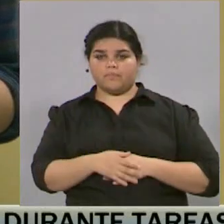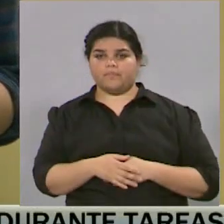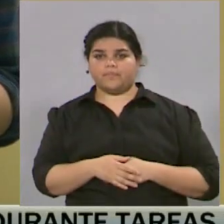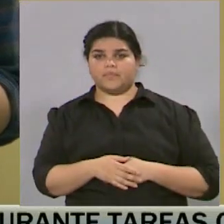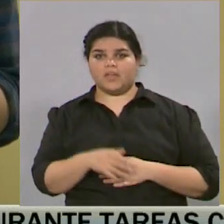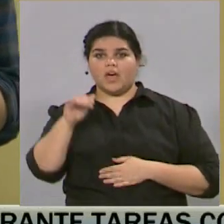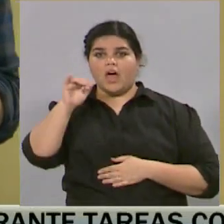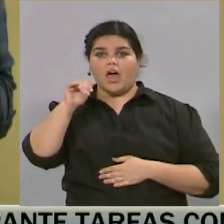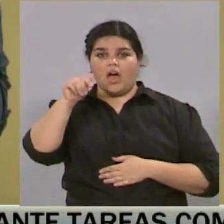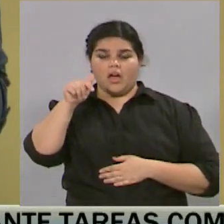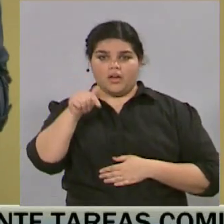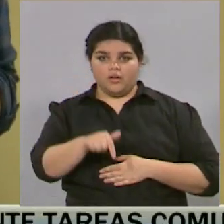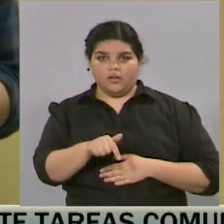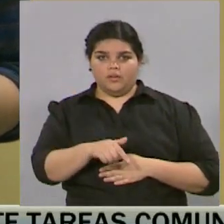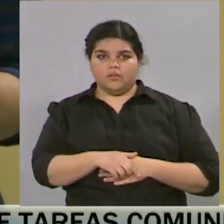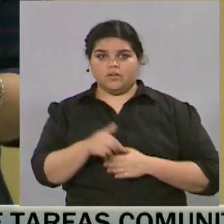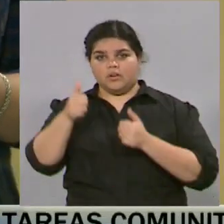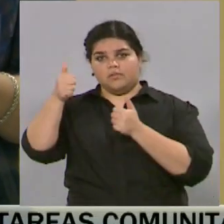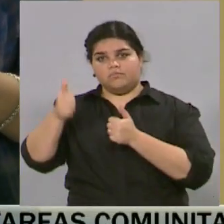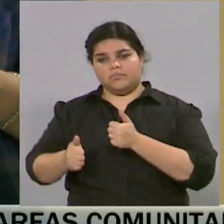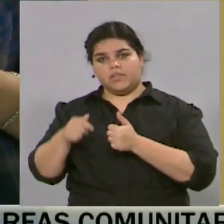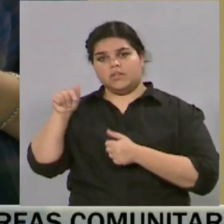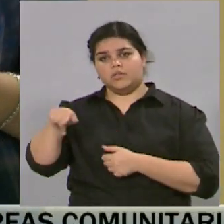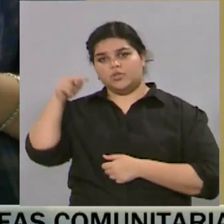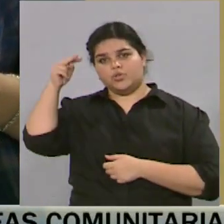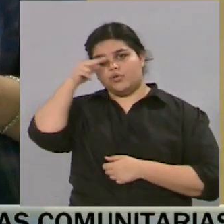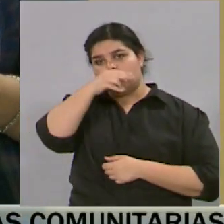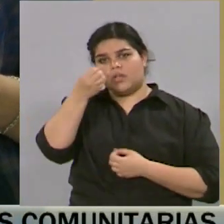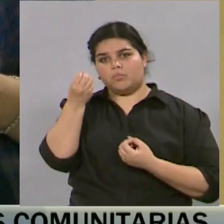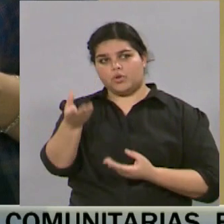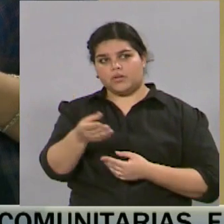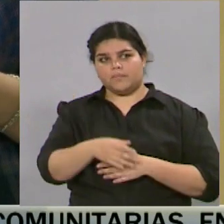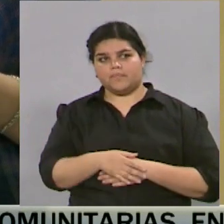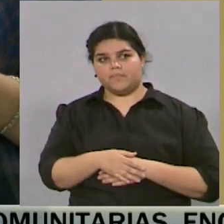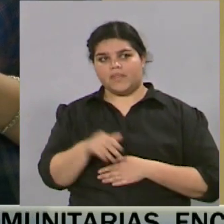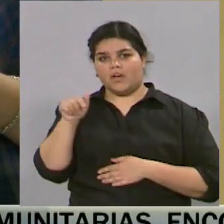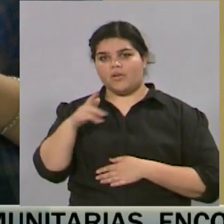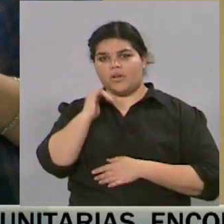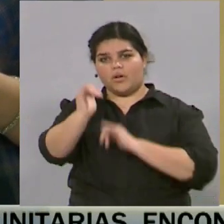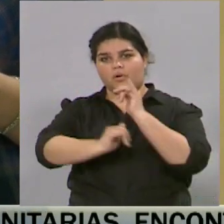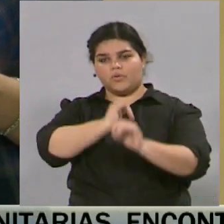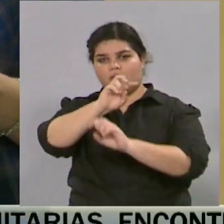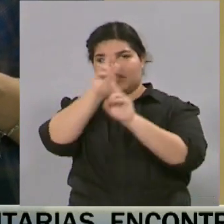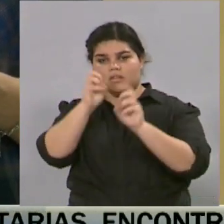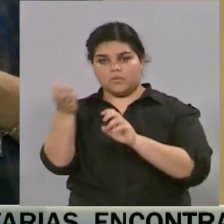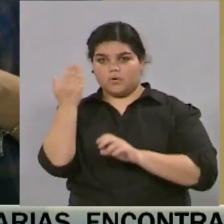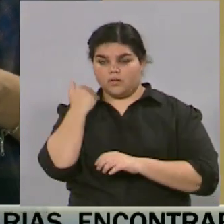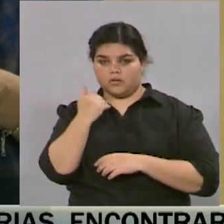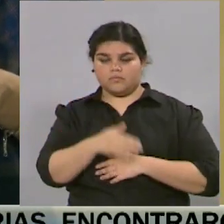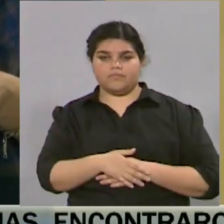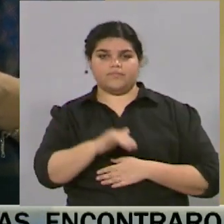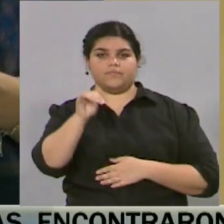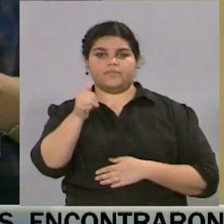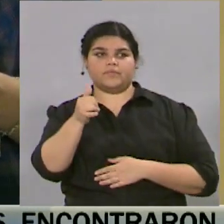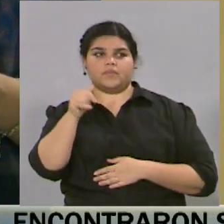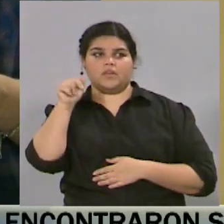Y ahora sí, volvemos y tengo a mi lado a Sofía Castro porque vamos a desarrollar el tema que anticipábamos en los títulos. Así es, el disparador